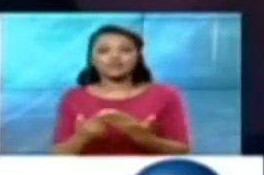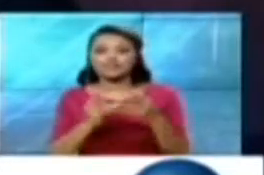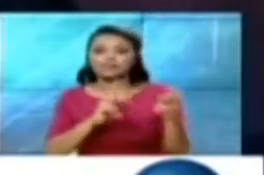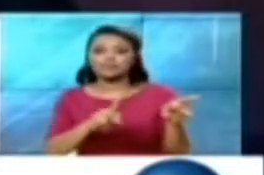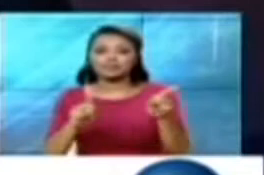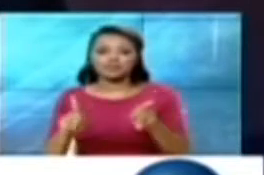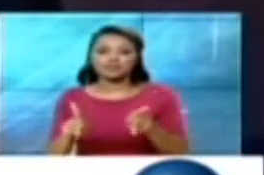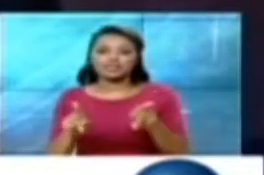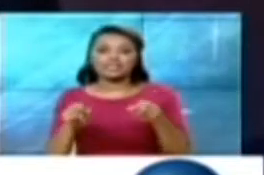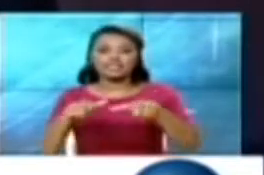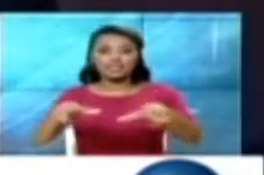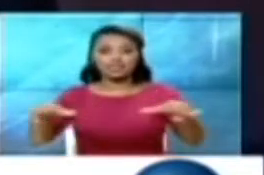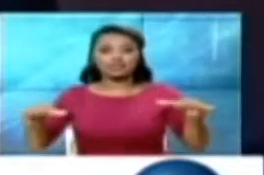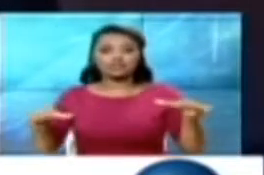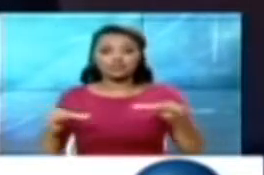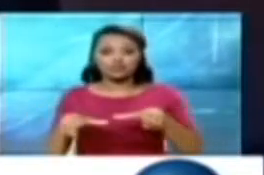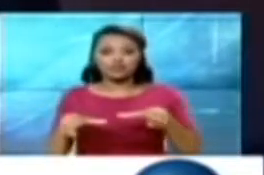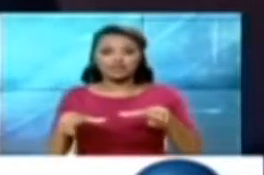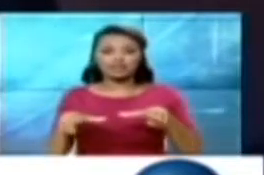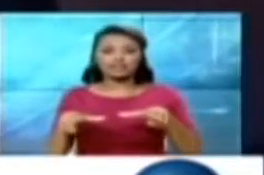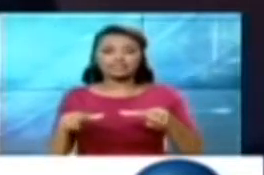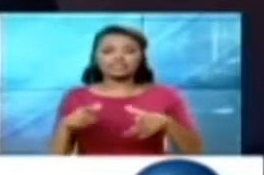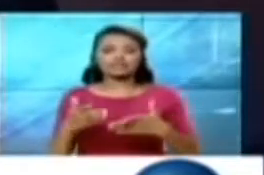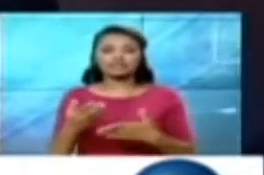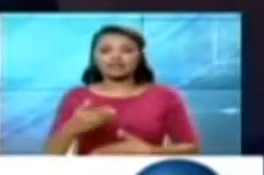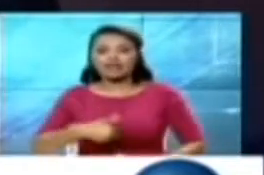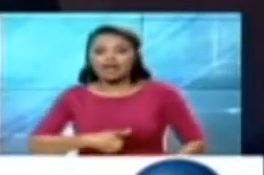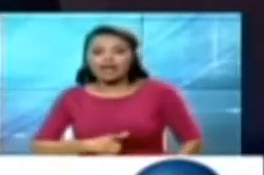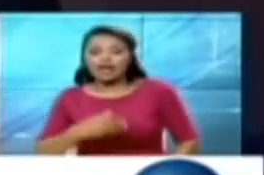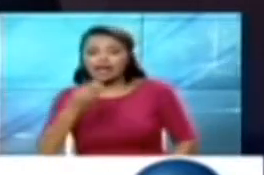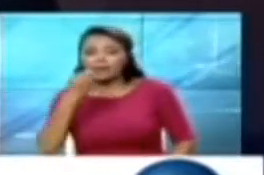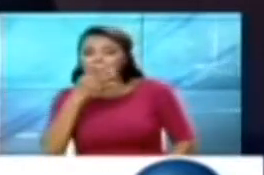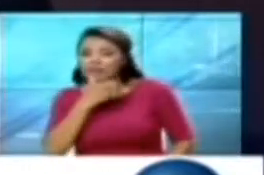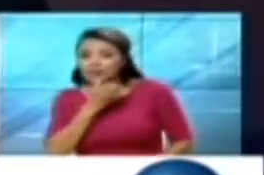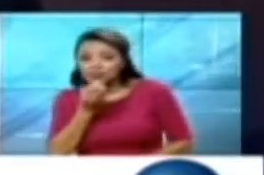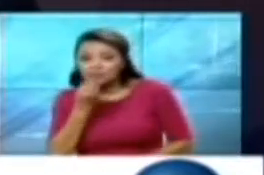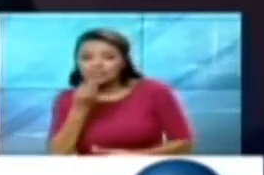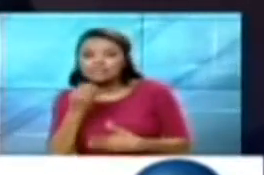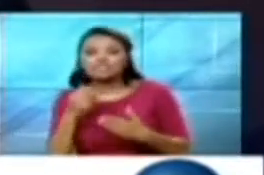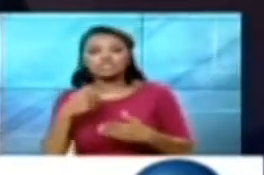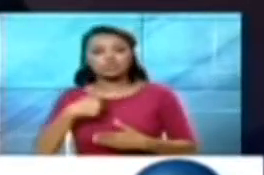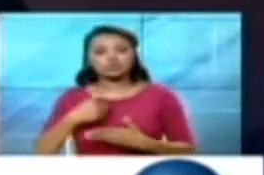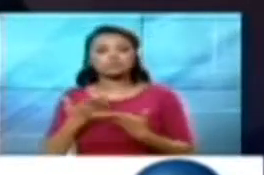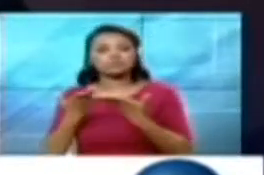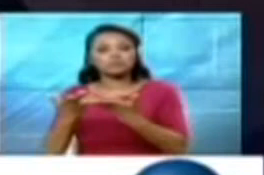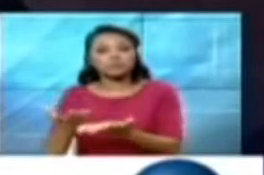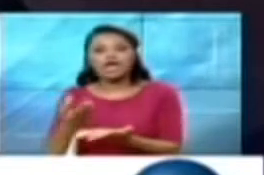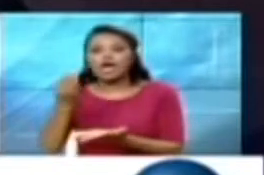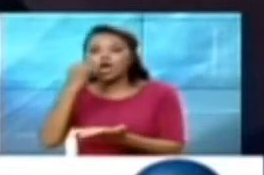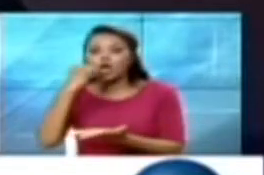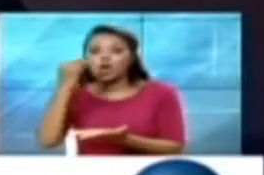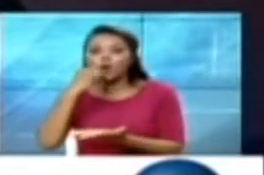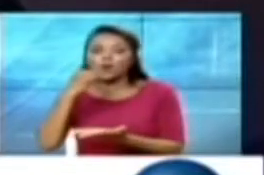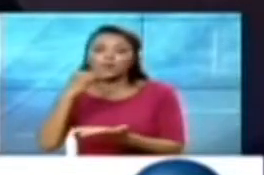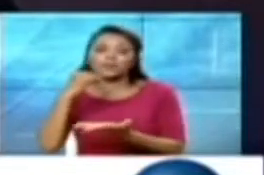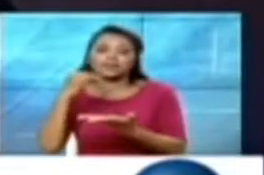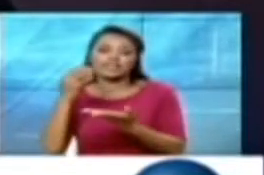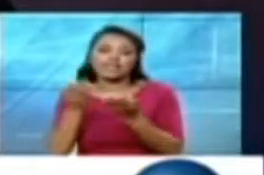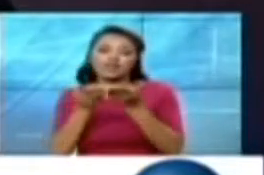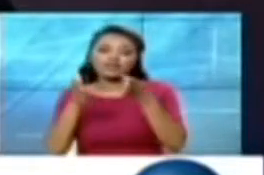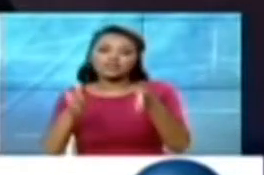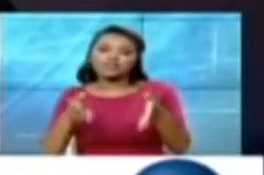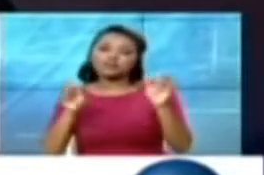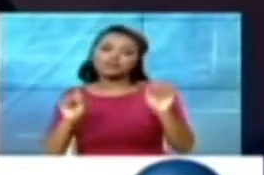pueblo. En los lugares donde hay hambre, vamos a llevarle comida a los estudiantes para